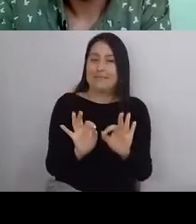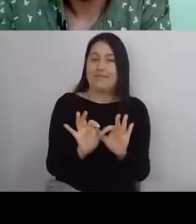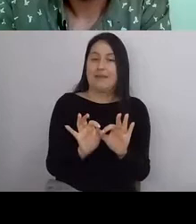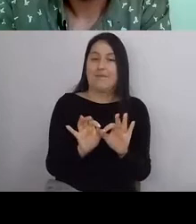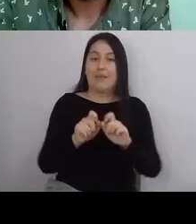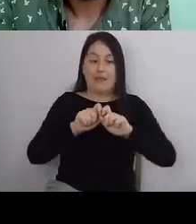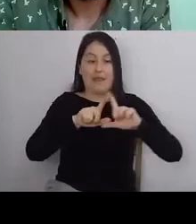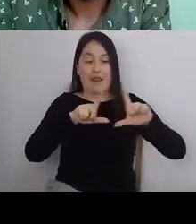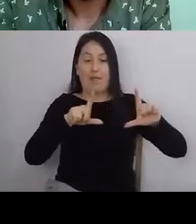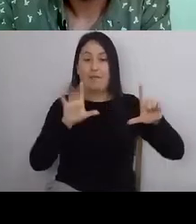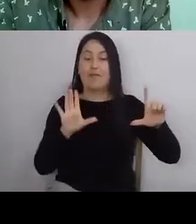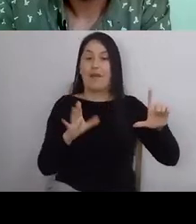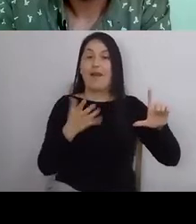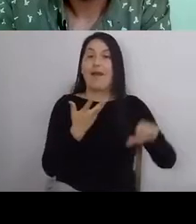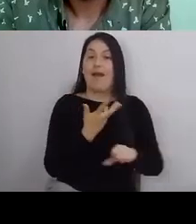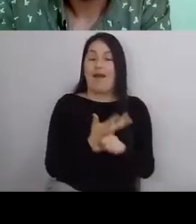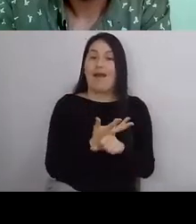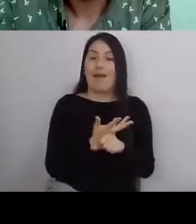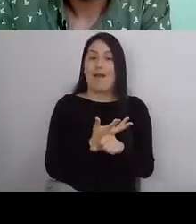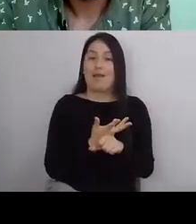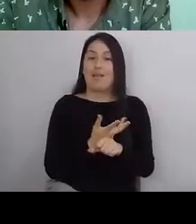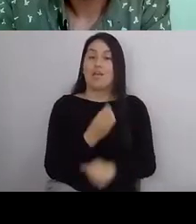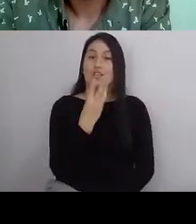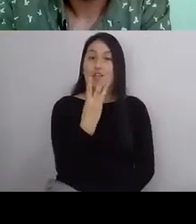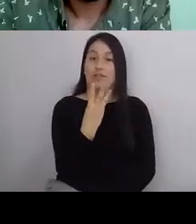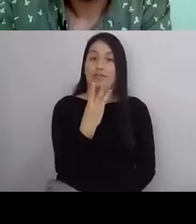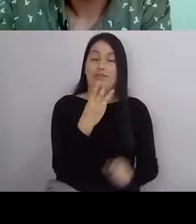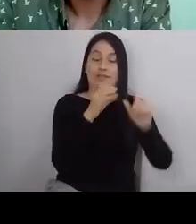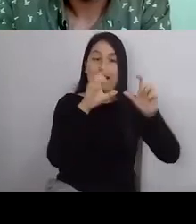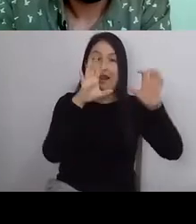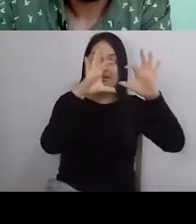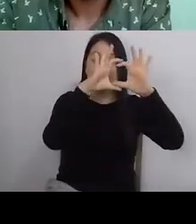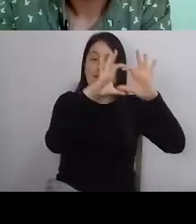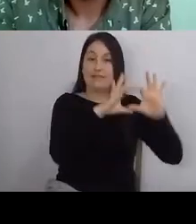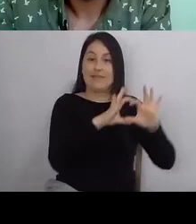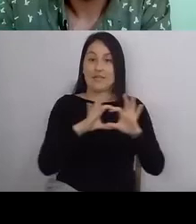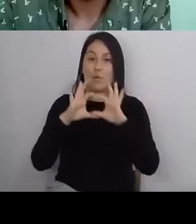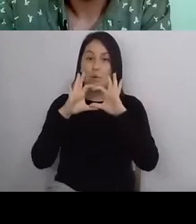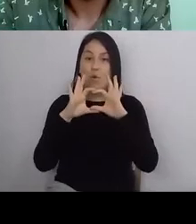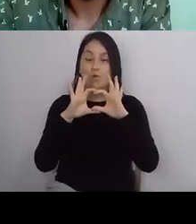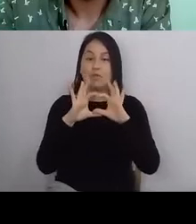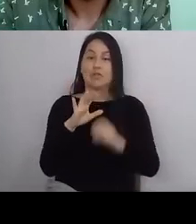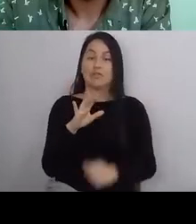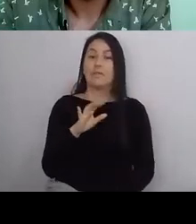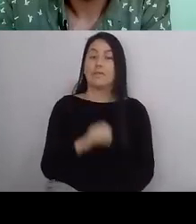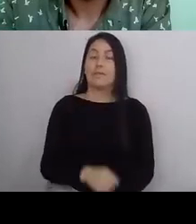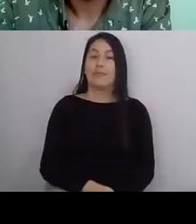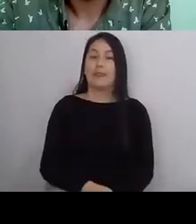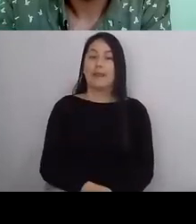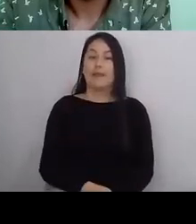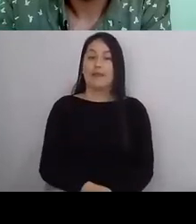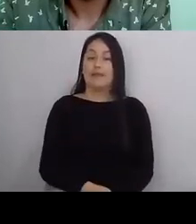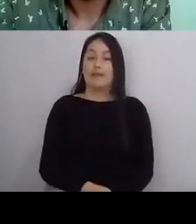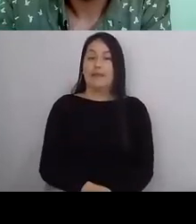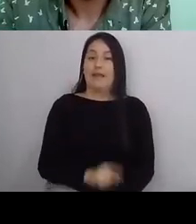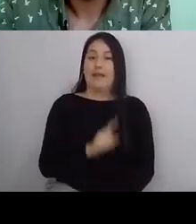acaba de aparecer son tres círculos que están unidos por el centro, donde en el círculo de